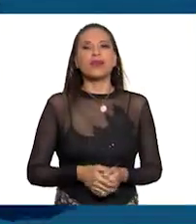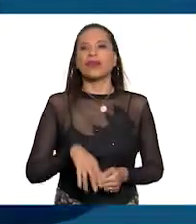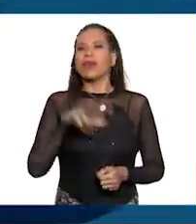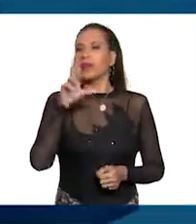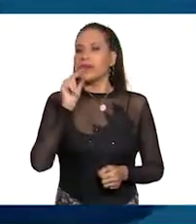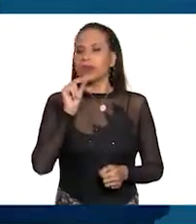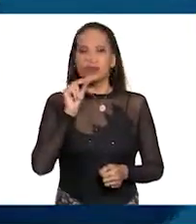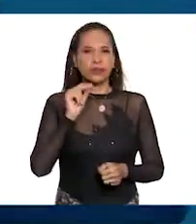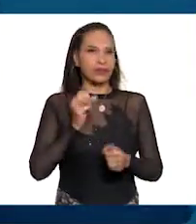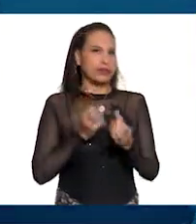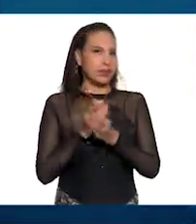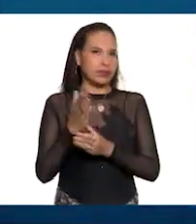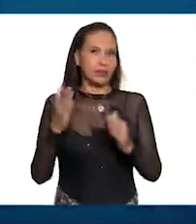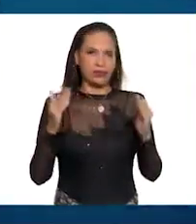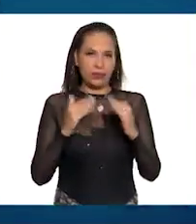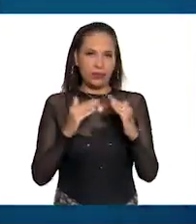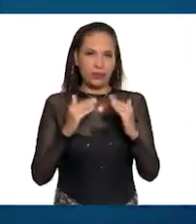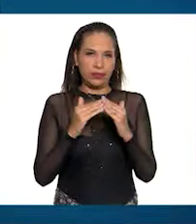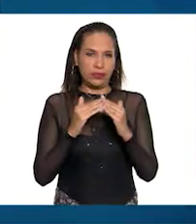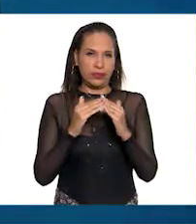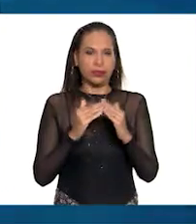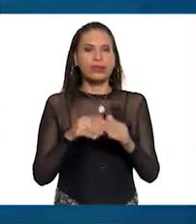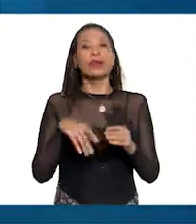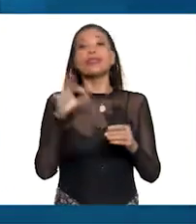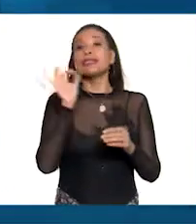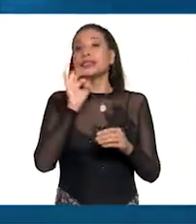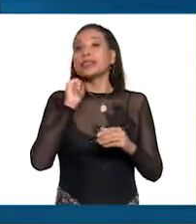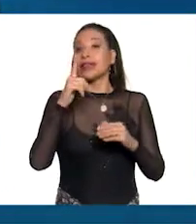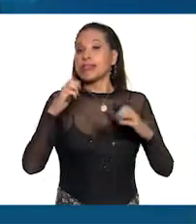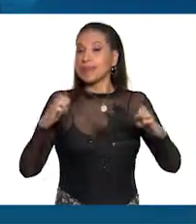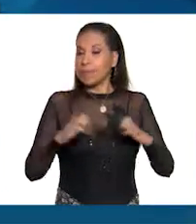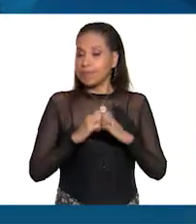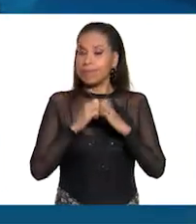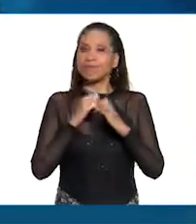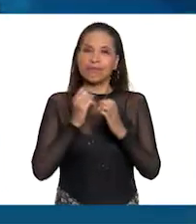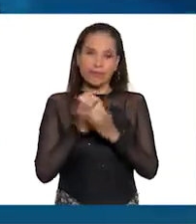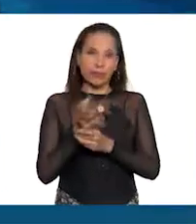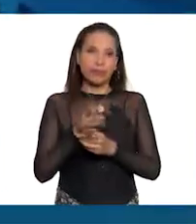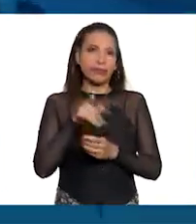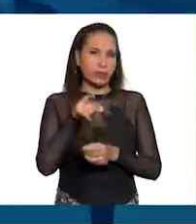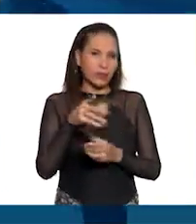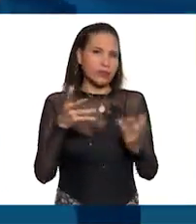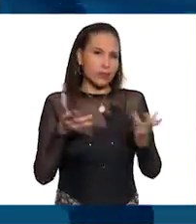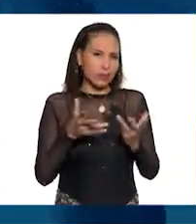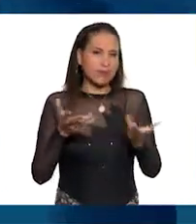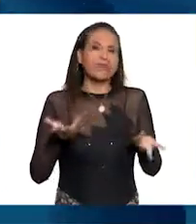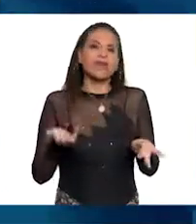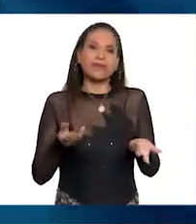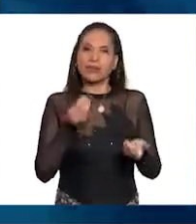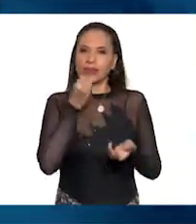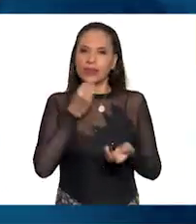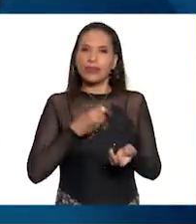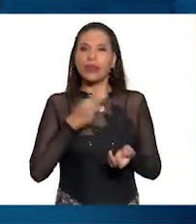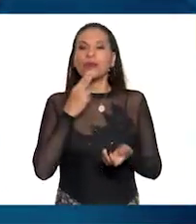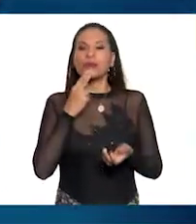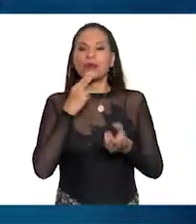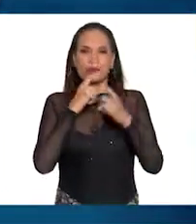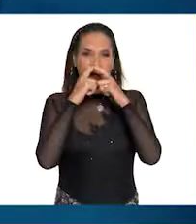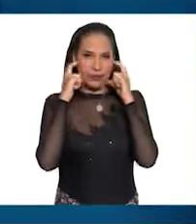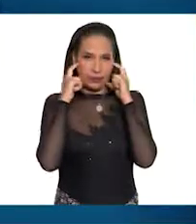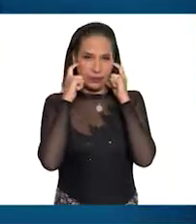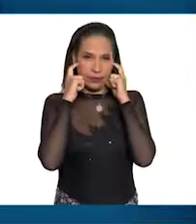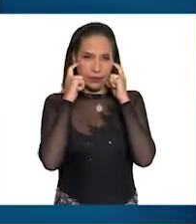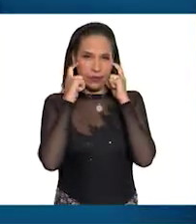no salir de casa a menos que sea muy necesario. Si lo haces, utiliza el